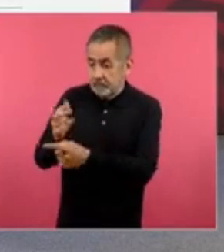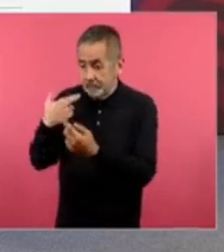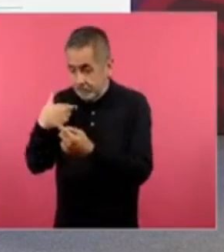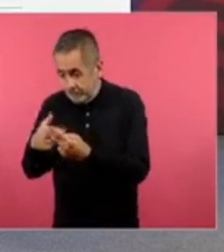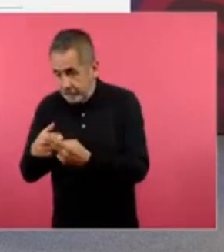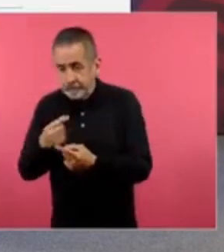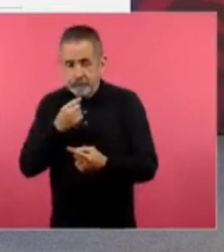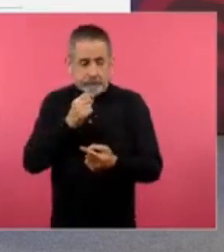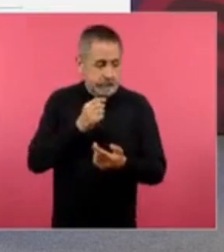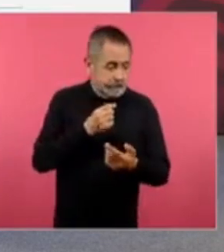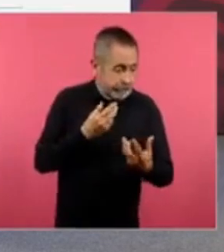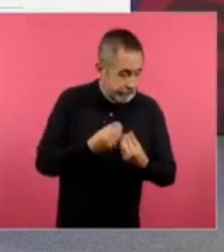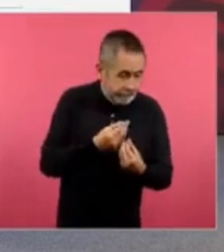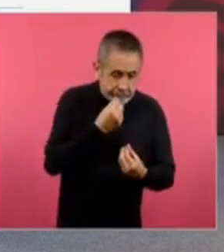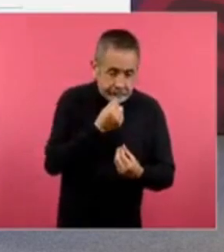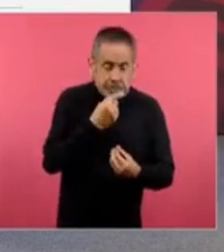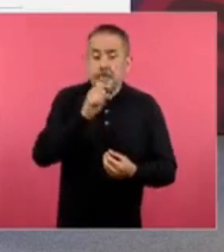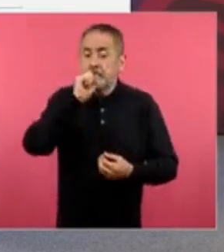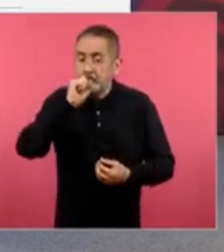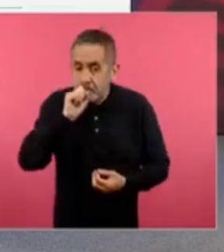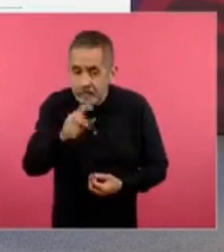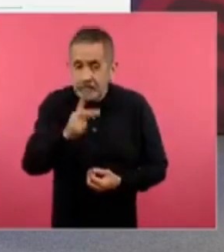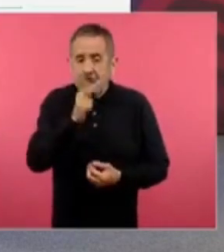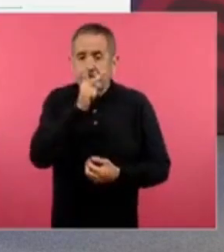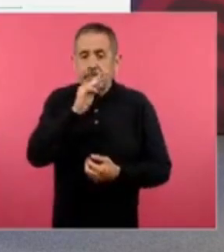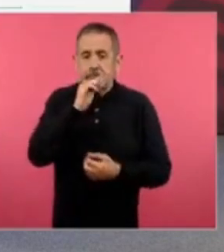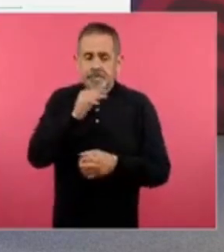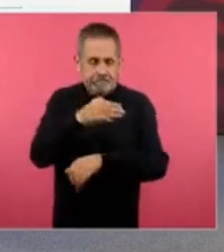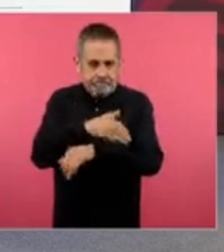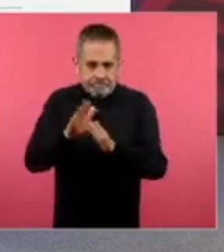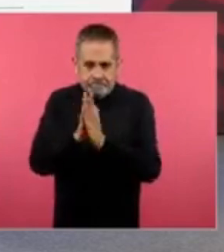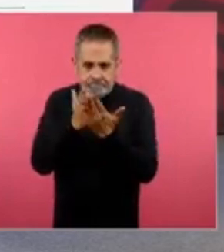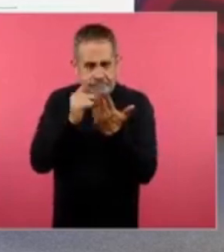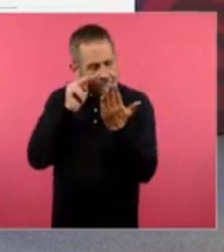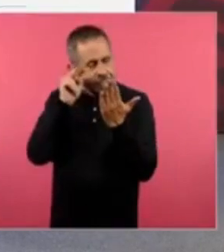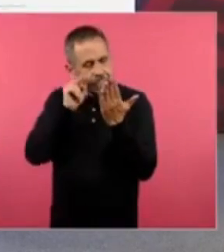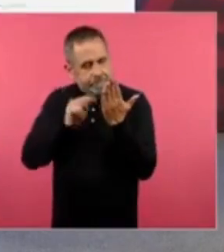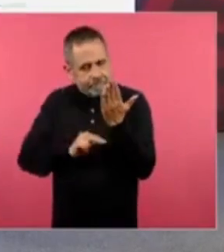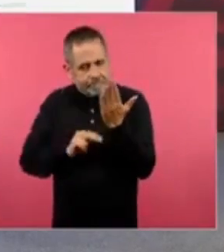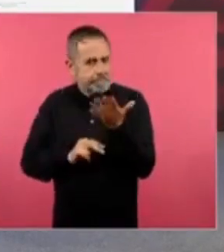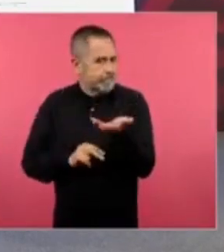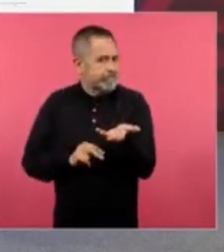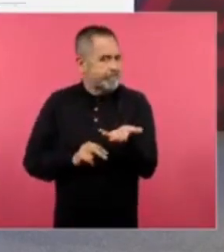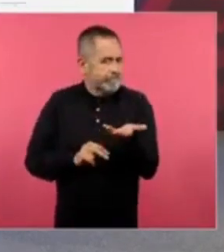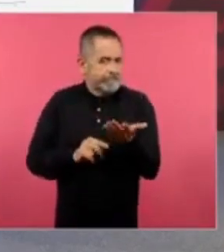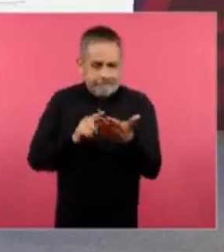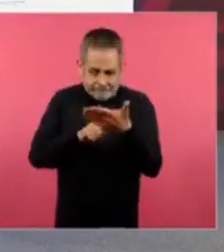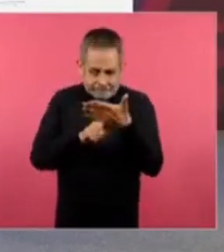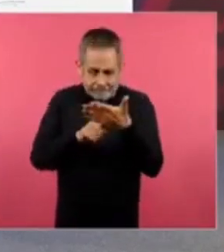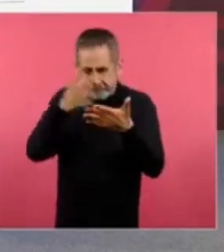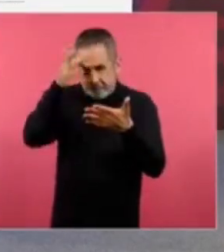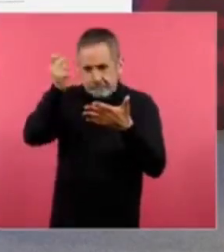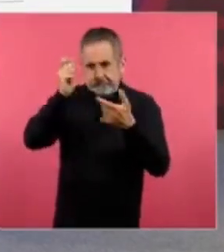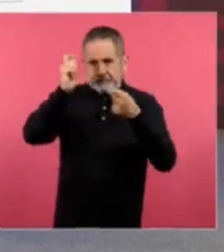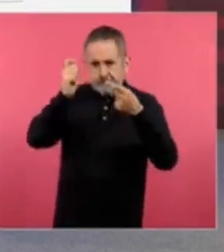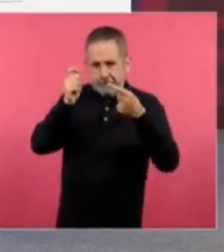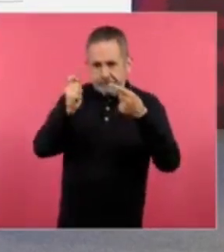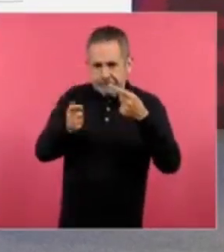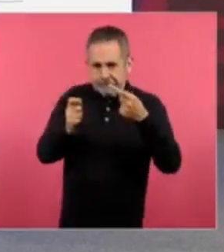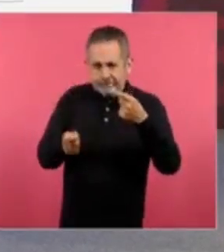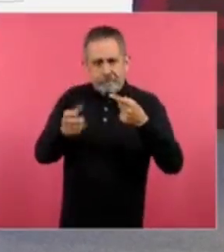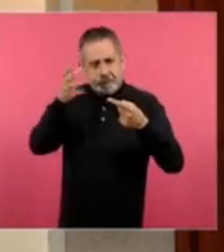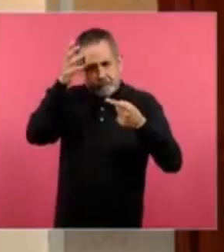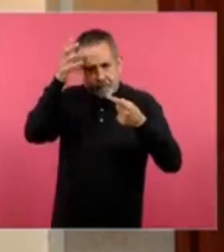es para los padres de familia. ¿Y qué encontramos en este libro? Pues más que nada definición de algunas palabras,